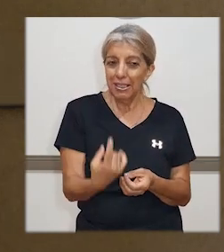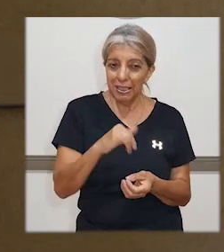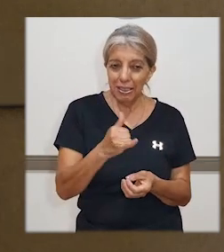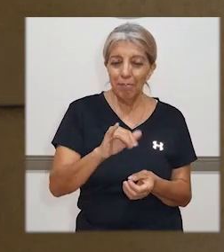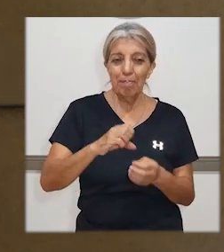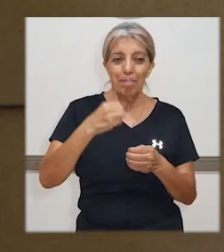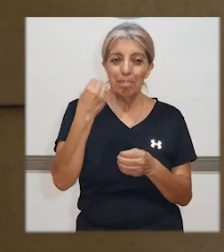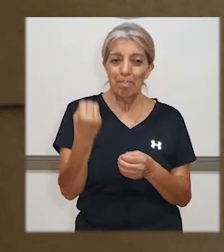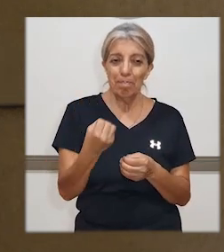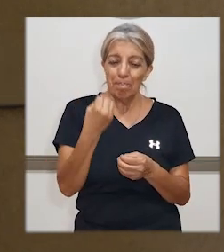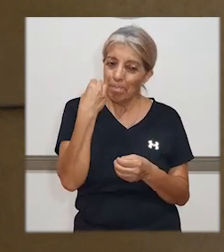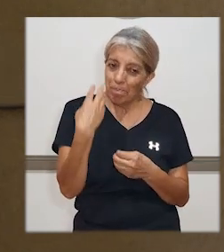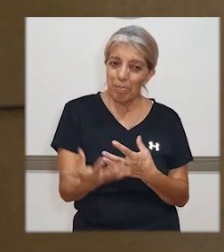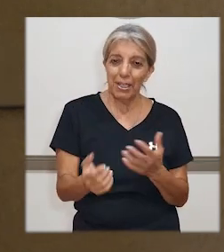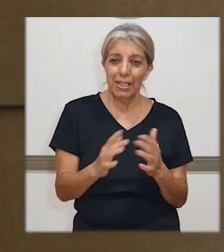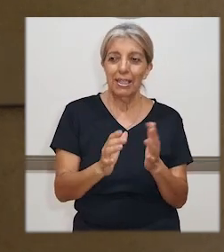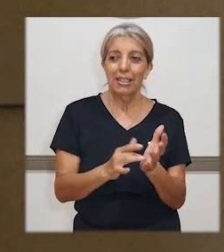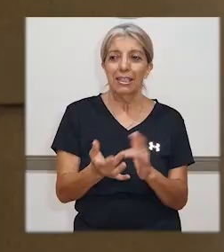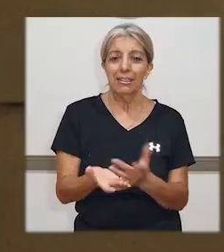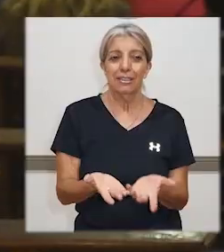amor del pastor. Que así sea.